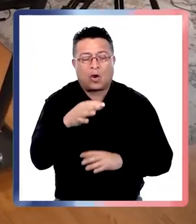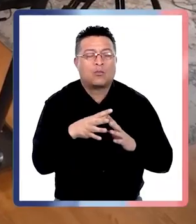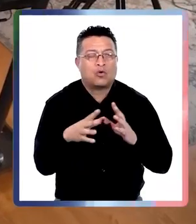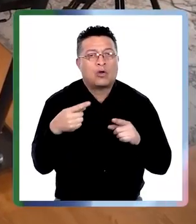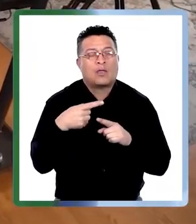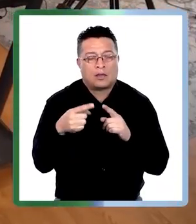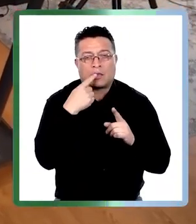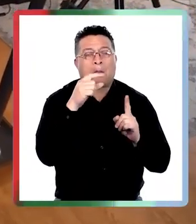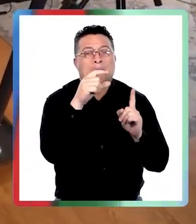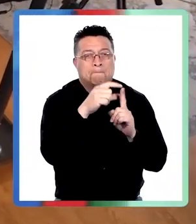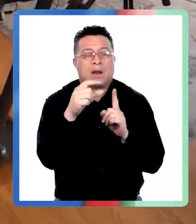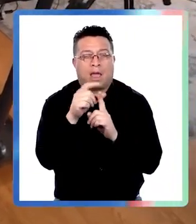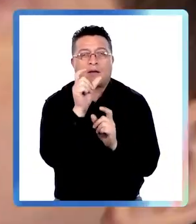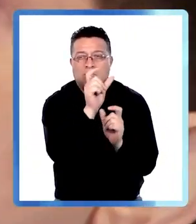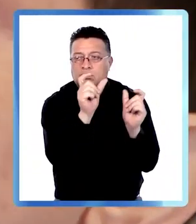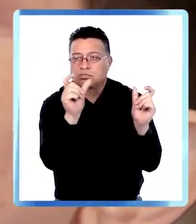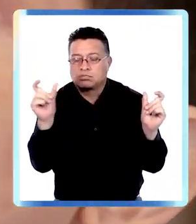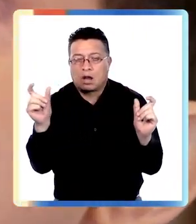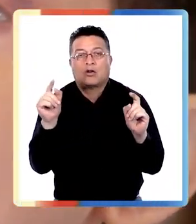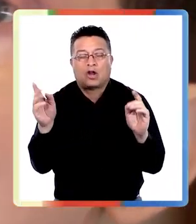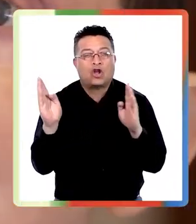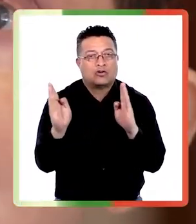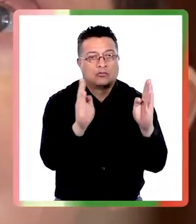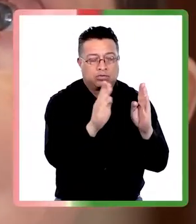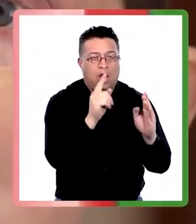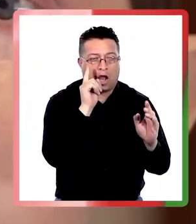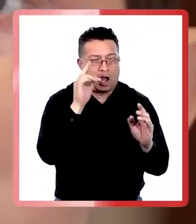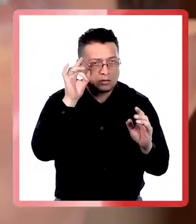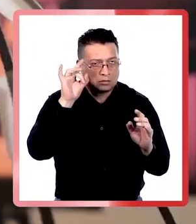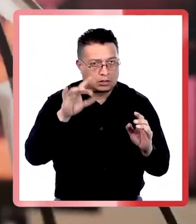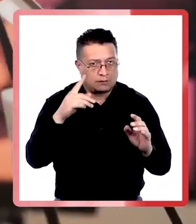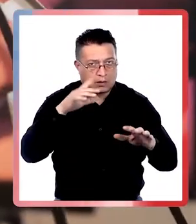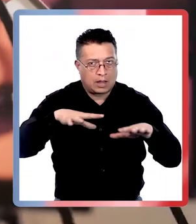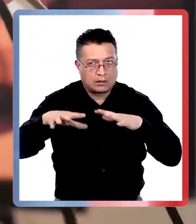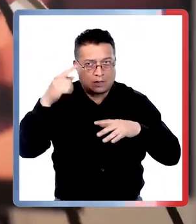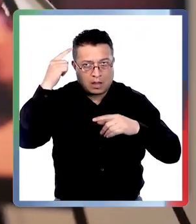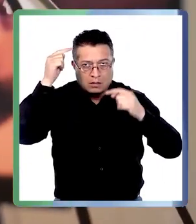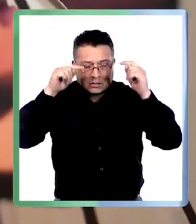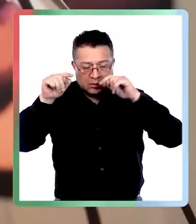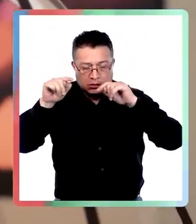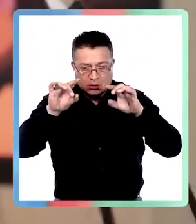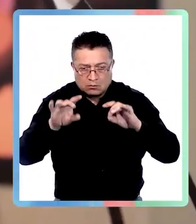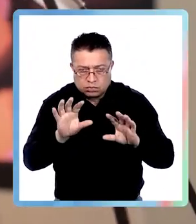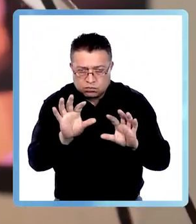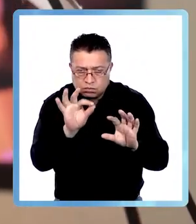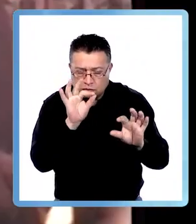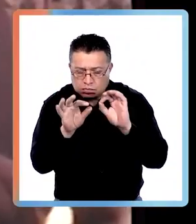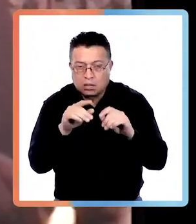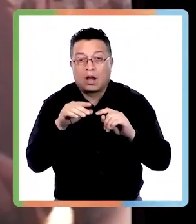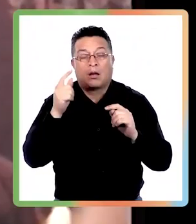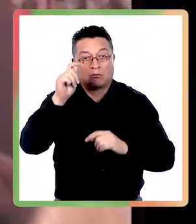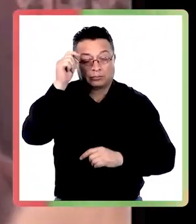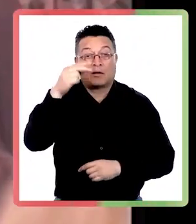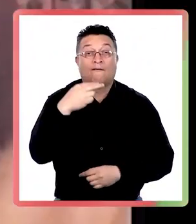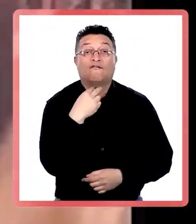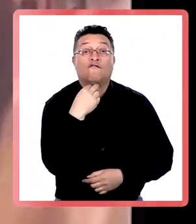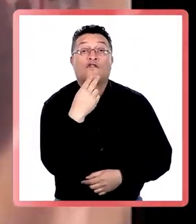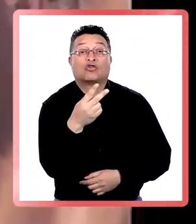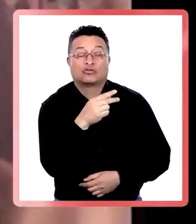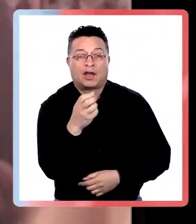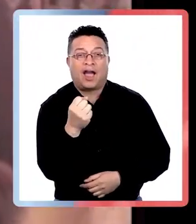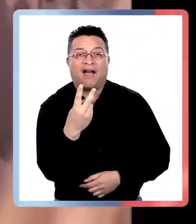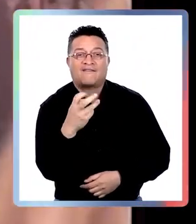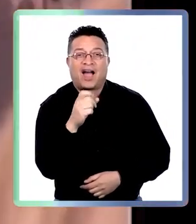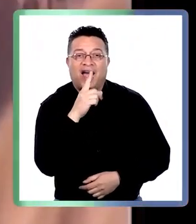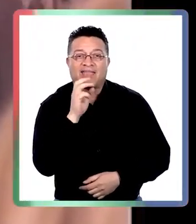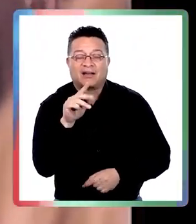frases hasta que el ordenador reconoció los patrones de actividad cerebral. Además, para crear la voz del avatar, el equipo de